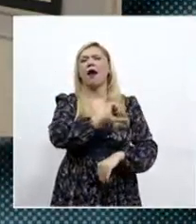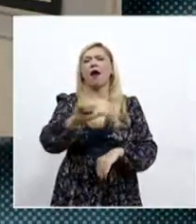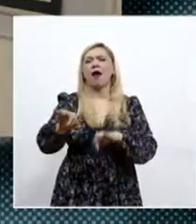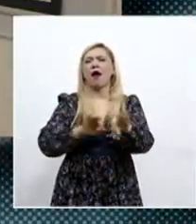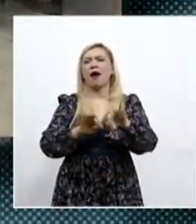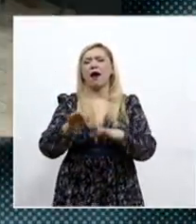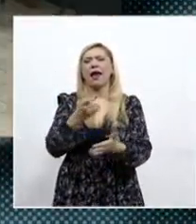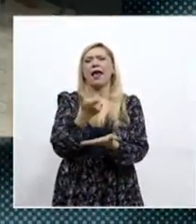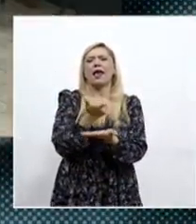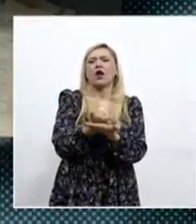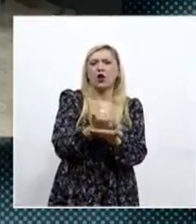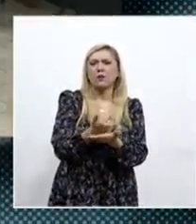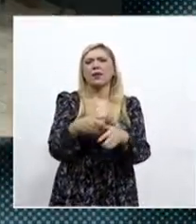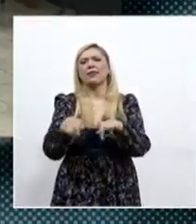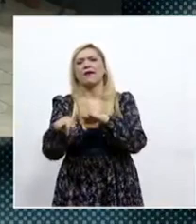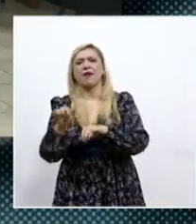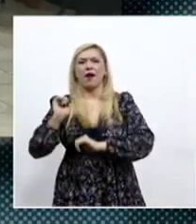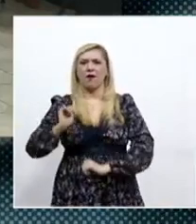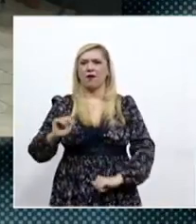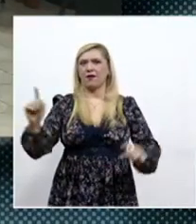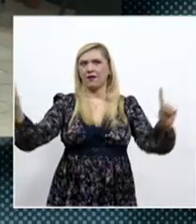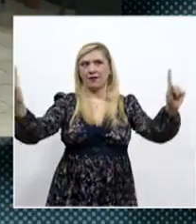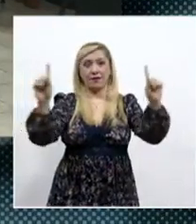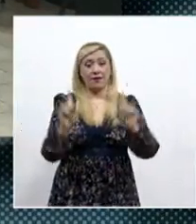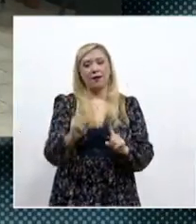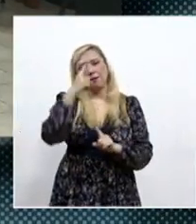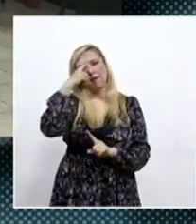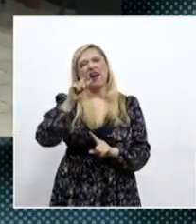del poder público.